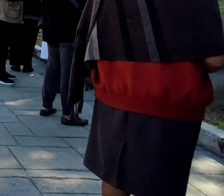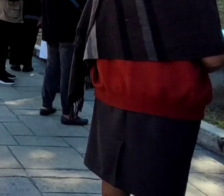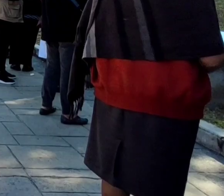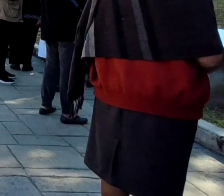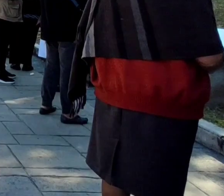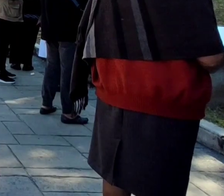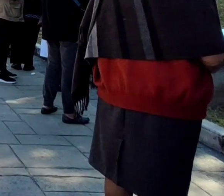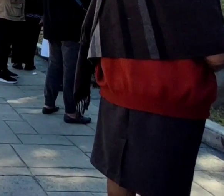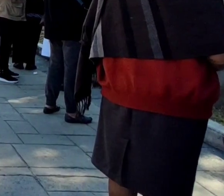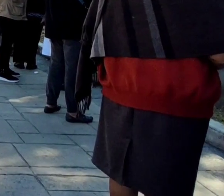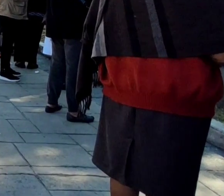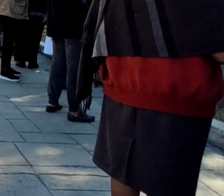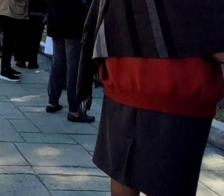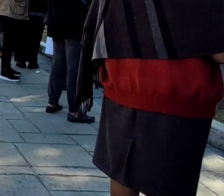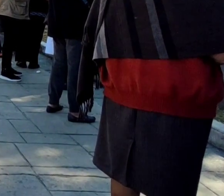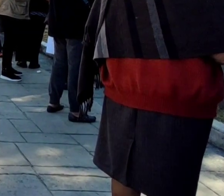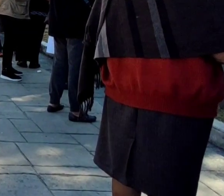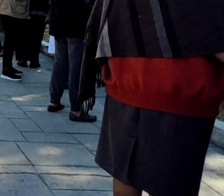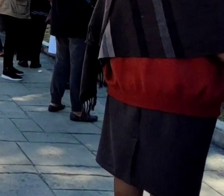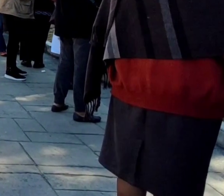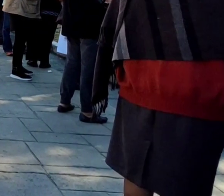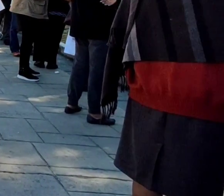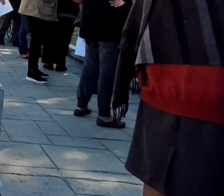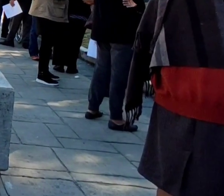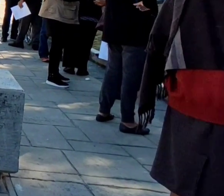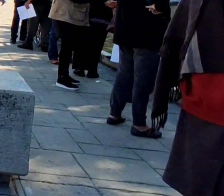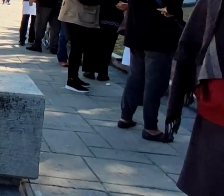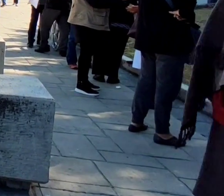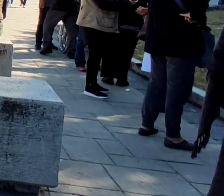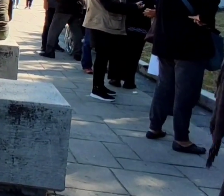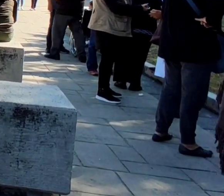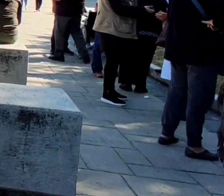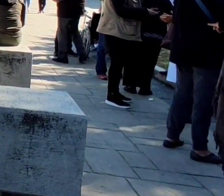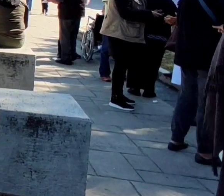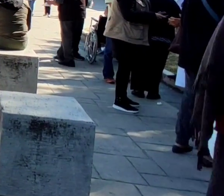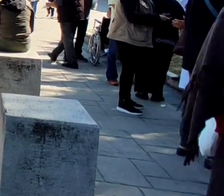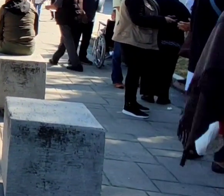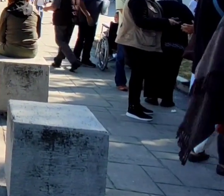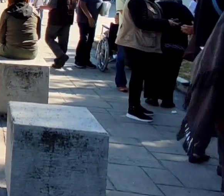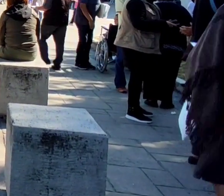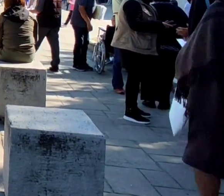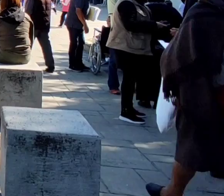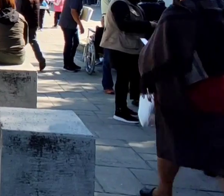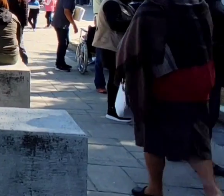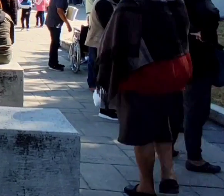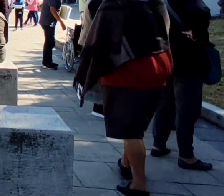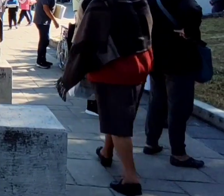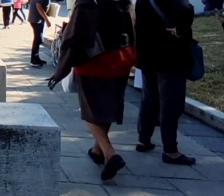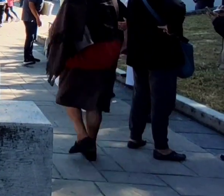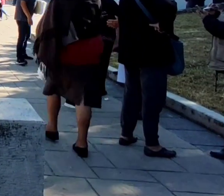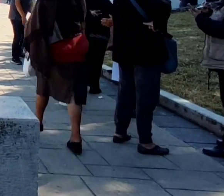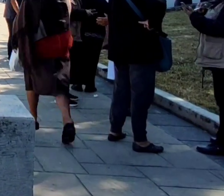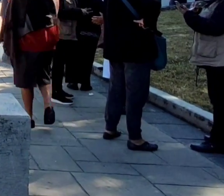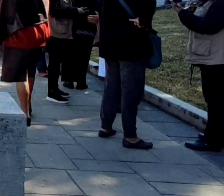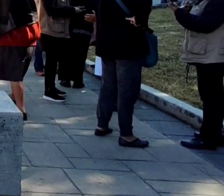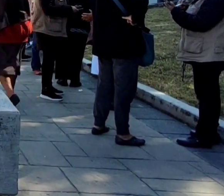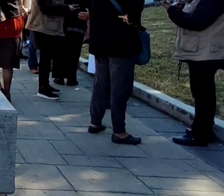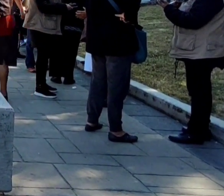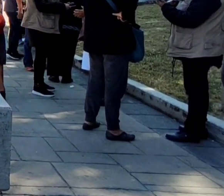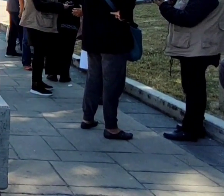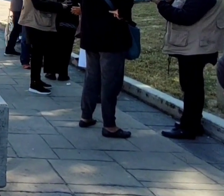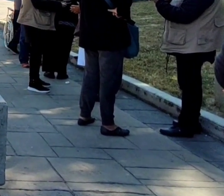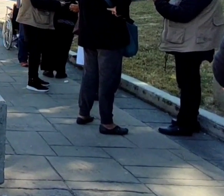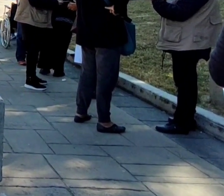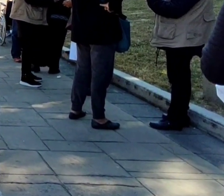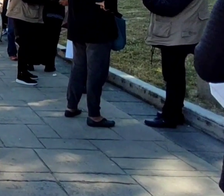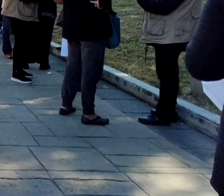los depósitos, ¿sale? Yo lo invito a que esté atento. se vienen ya los depósitos. Ya hablé